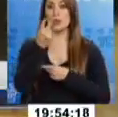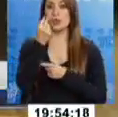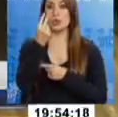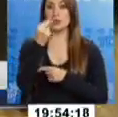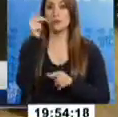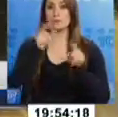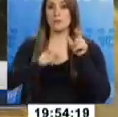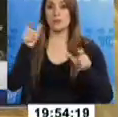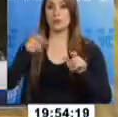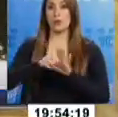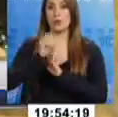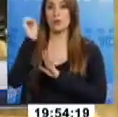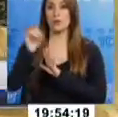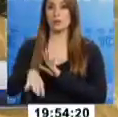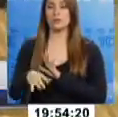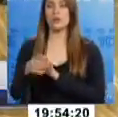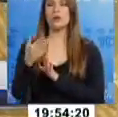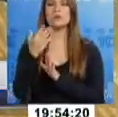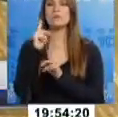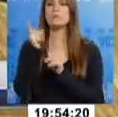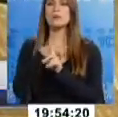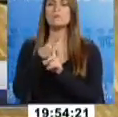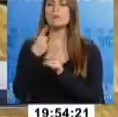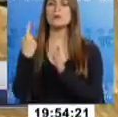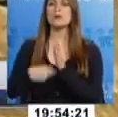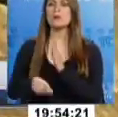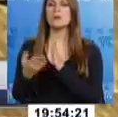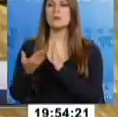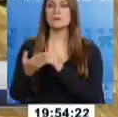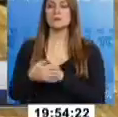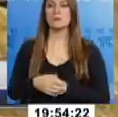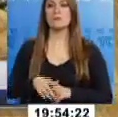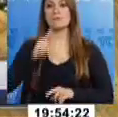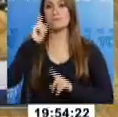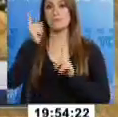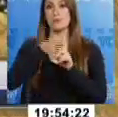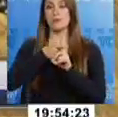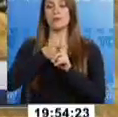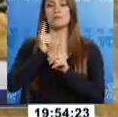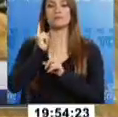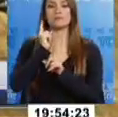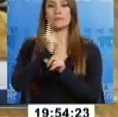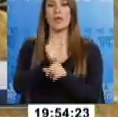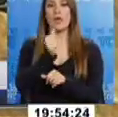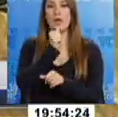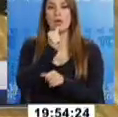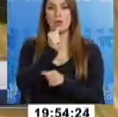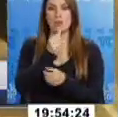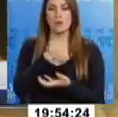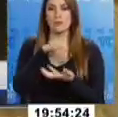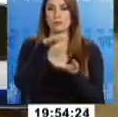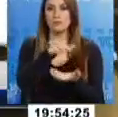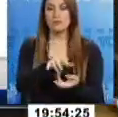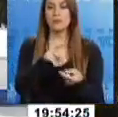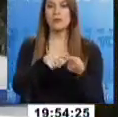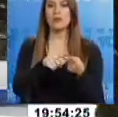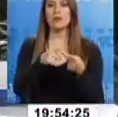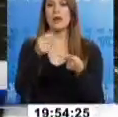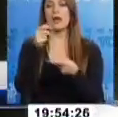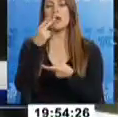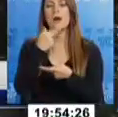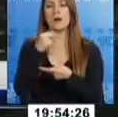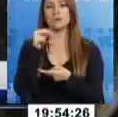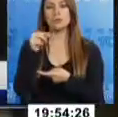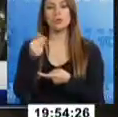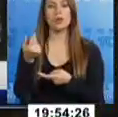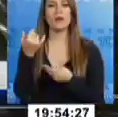llegado hoy con donaciones. ¿Con qué principalmente llegan las personas? Las personas principalmente están llegando con agua y alimentos de primera necesidad como azúcar,